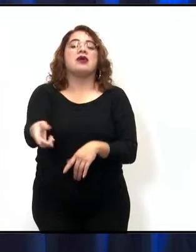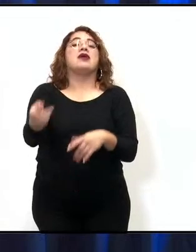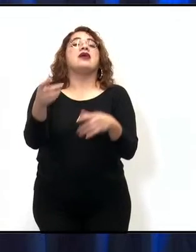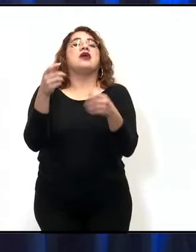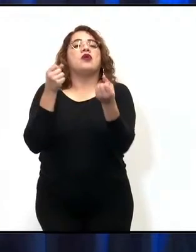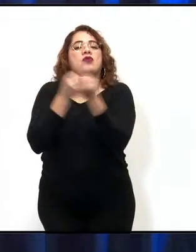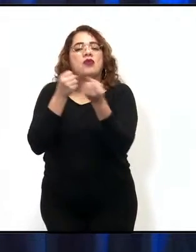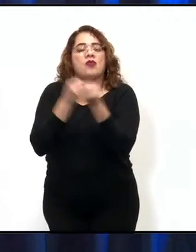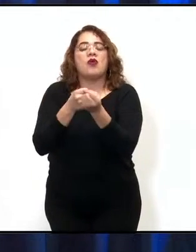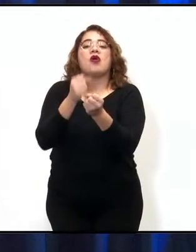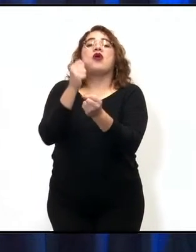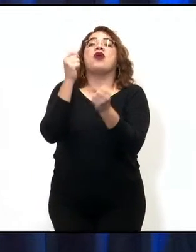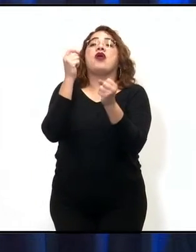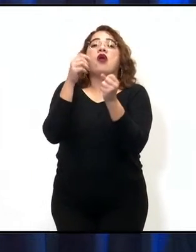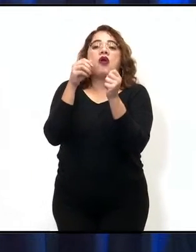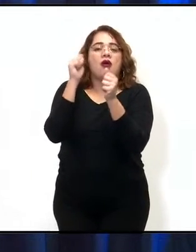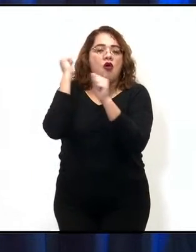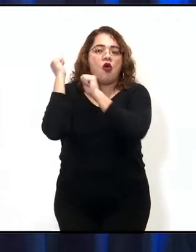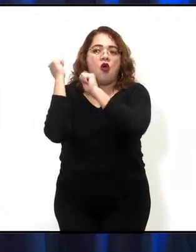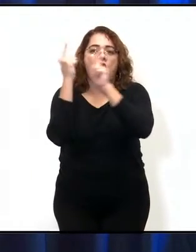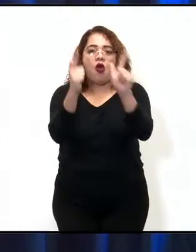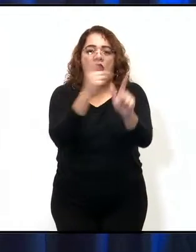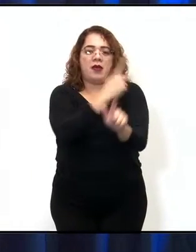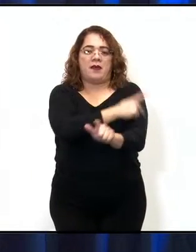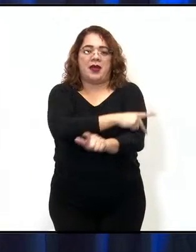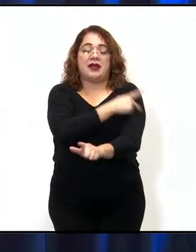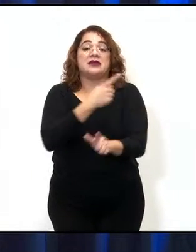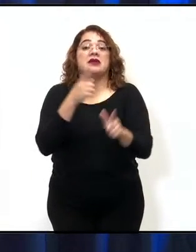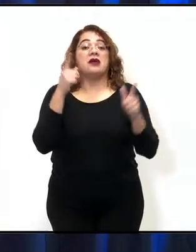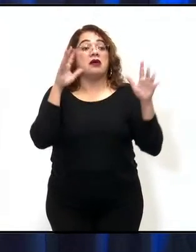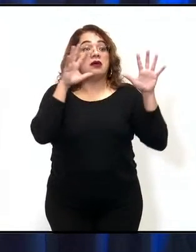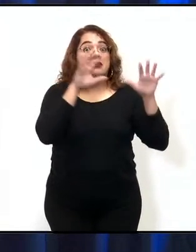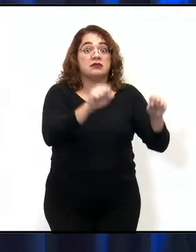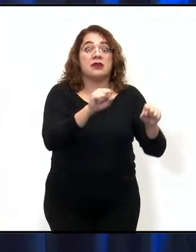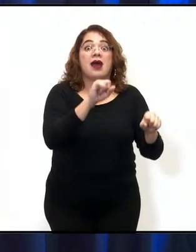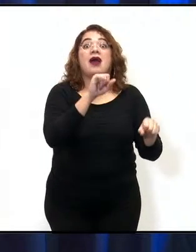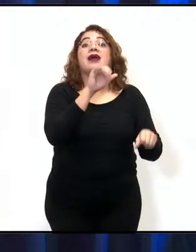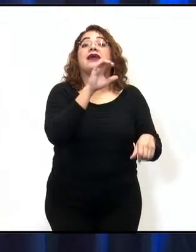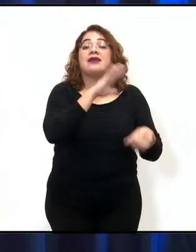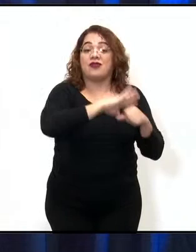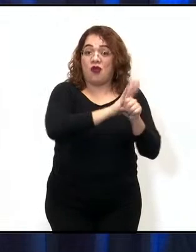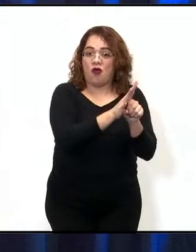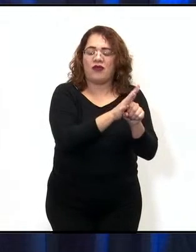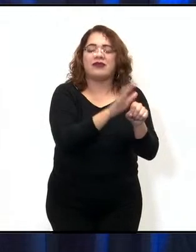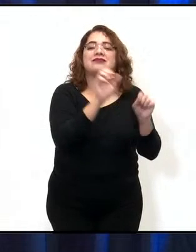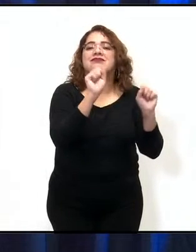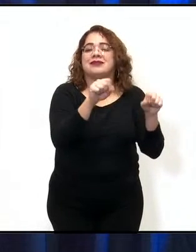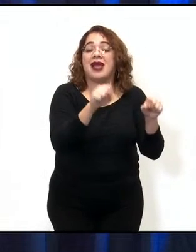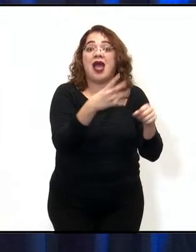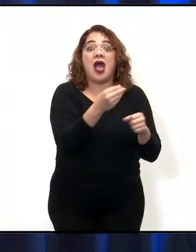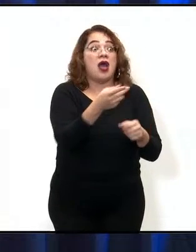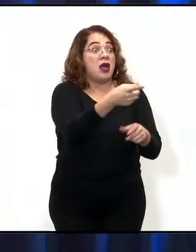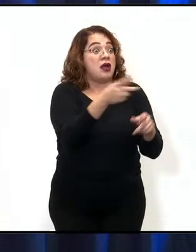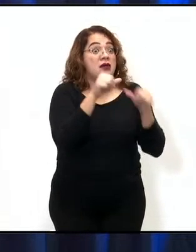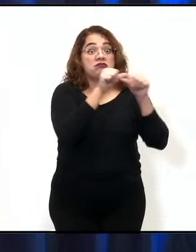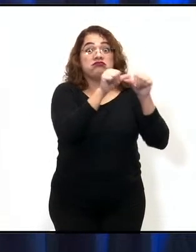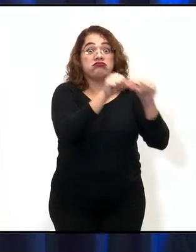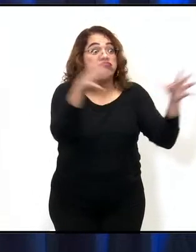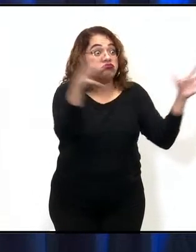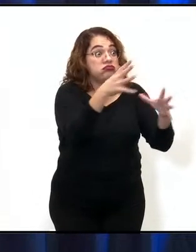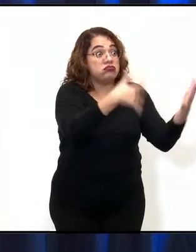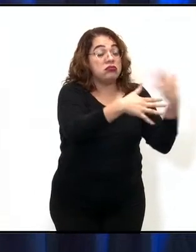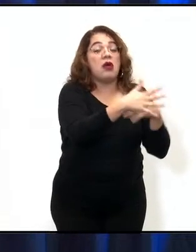los pacientes con coronavirus o COVID-19, sino también de permitir brindar atención para otros tipos